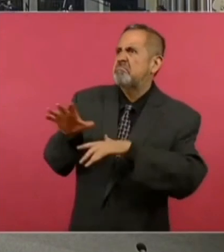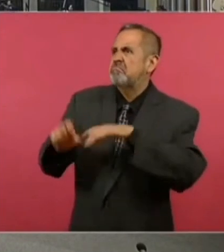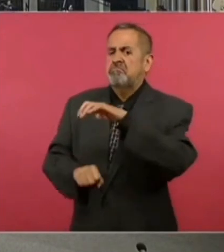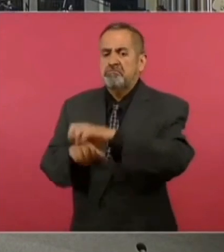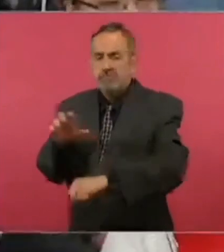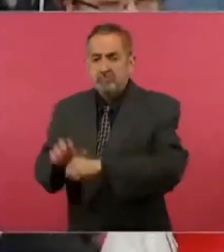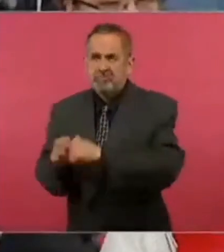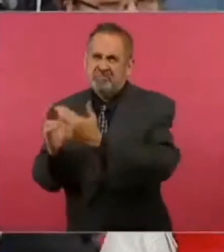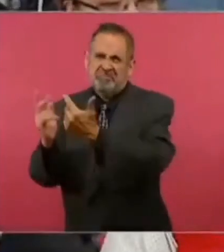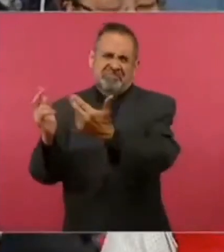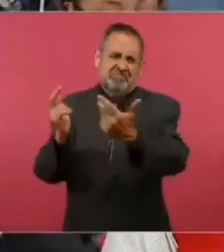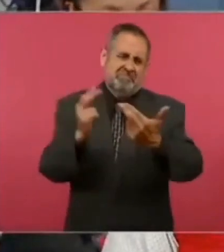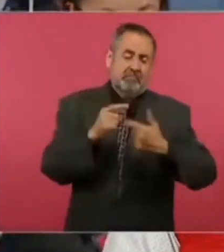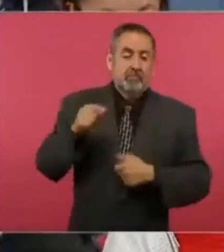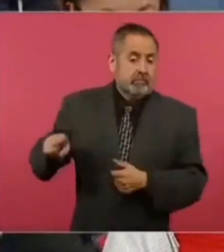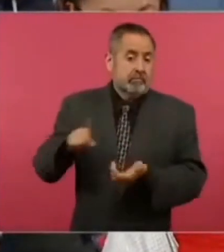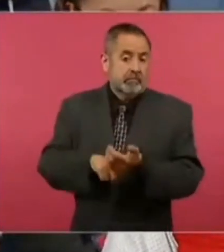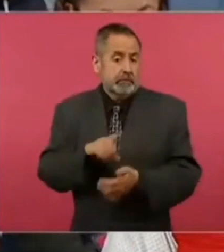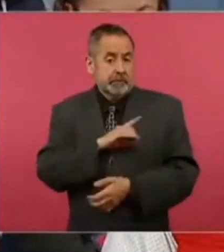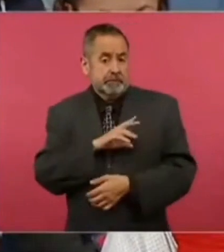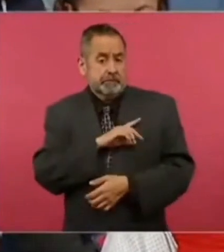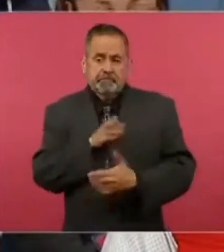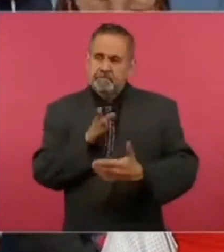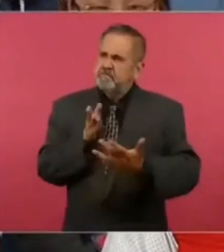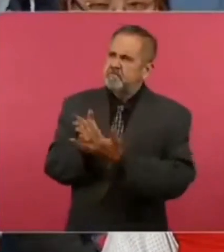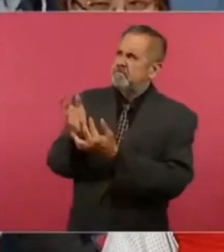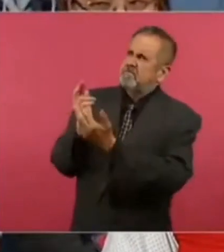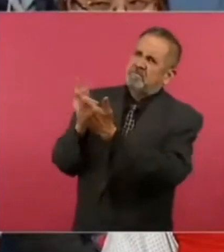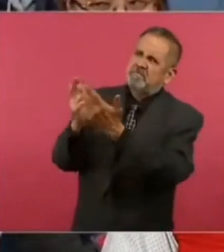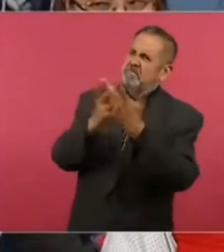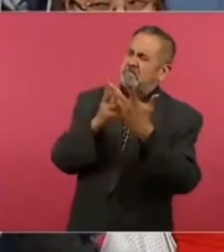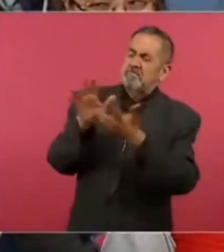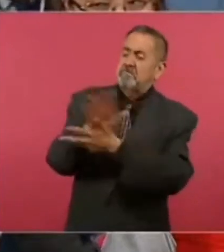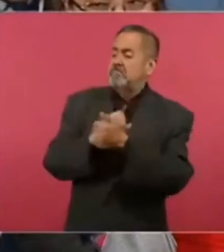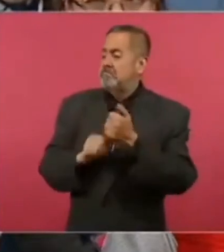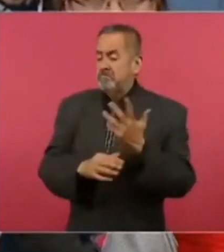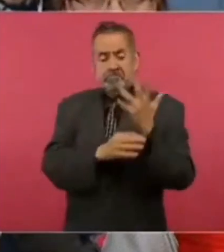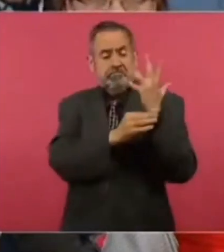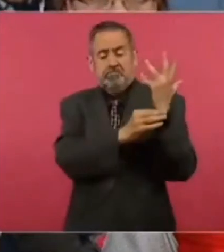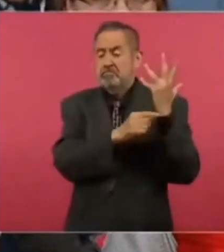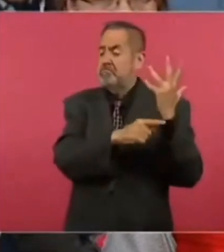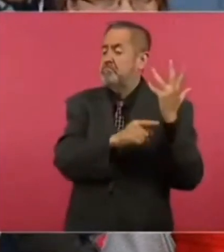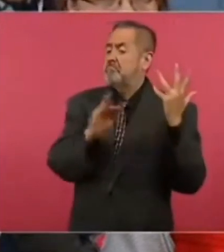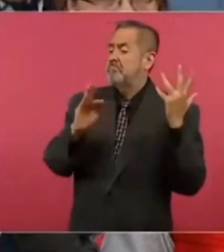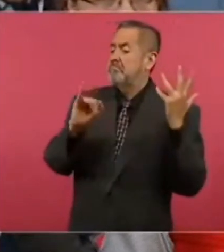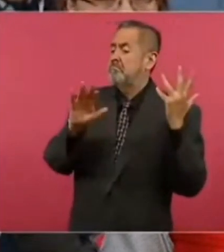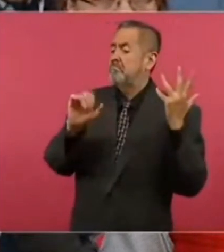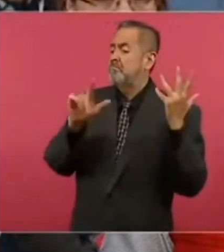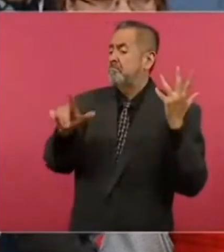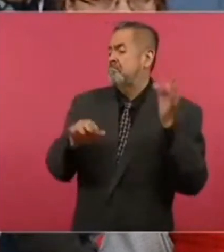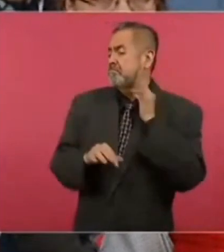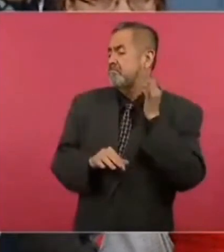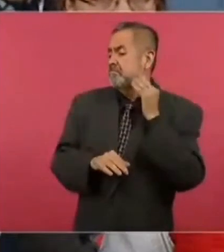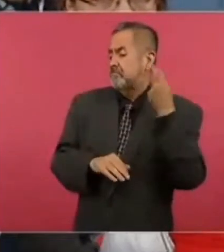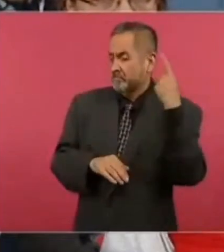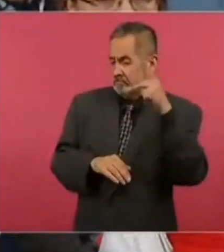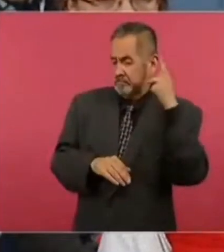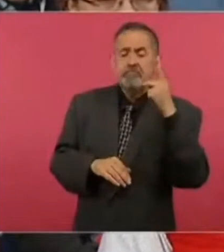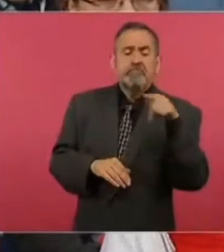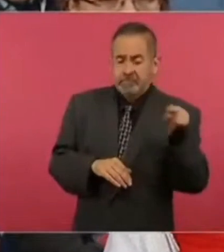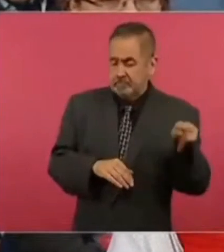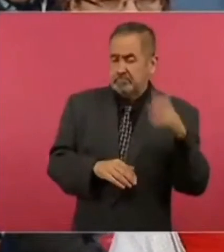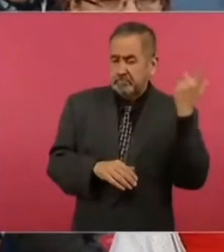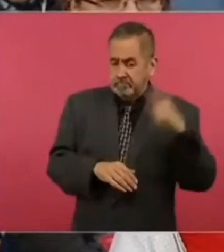se metieron a destruir en su hogar muchas cosas y dijeron que iban de parte de la Fiscalía de Puebla